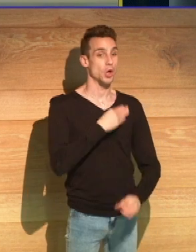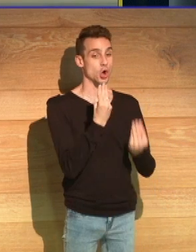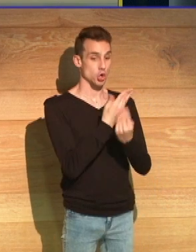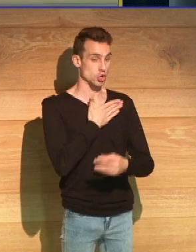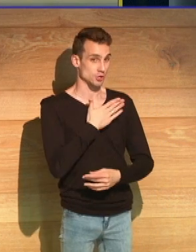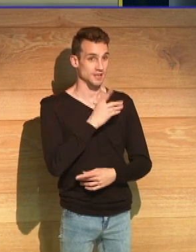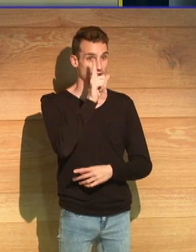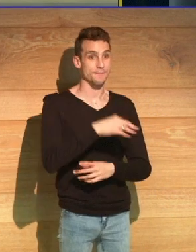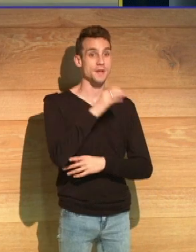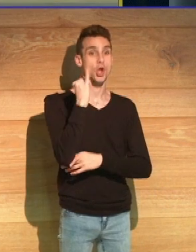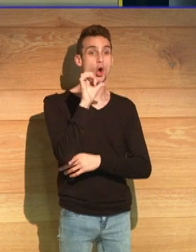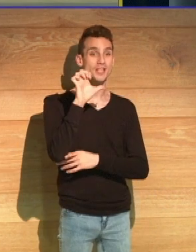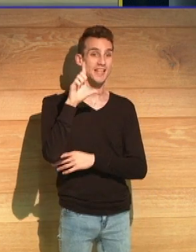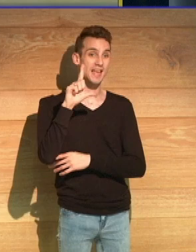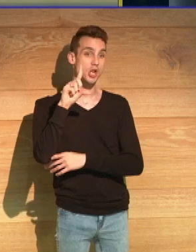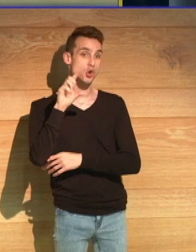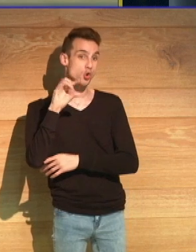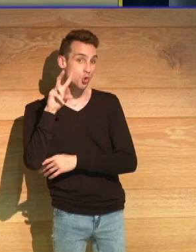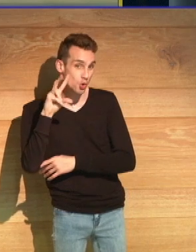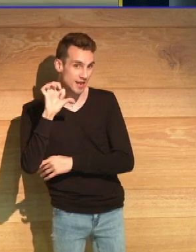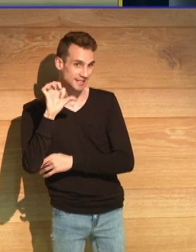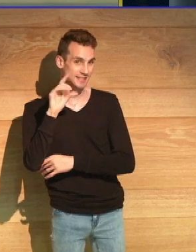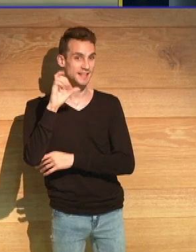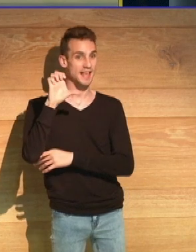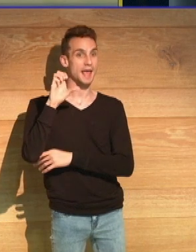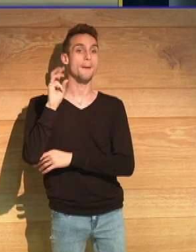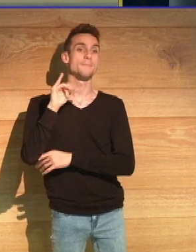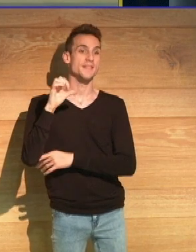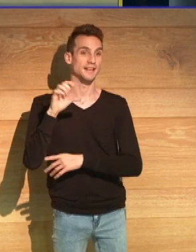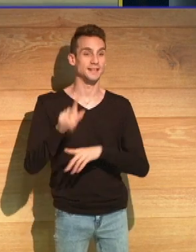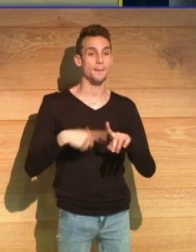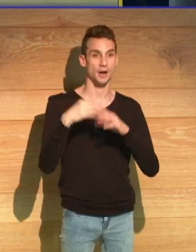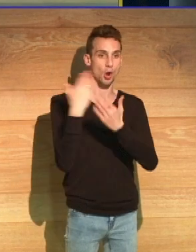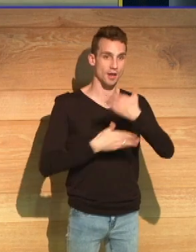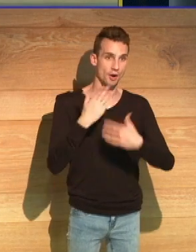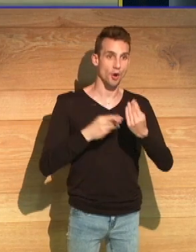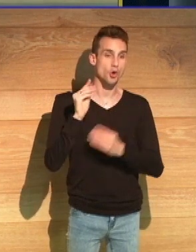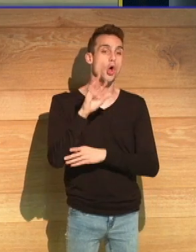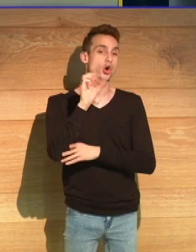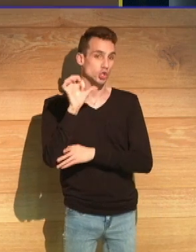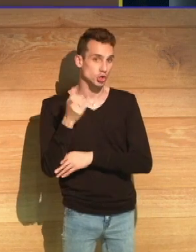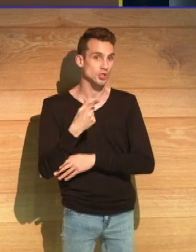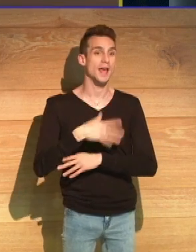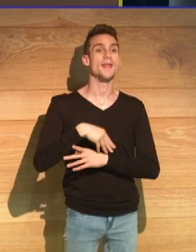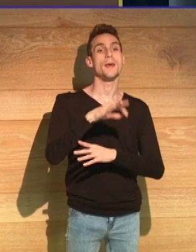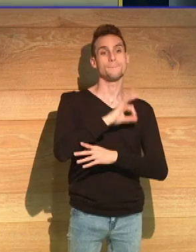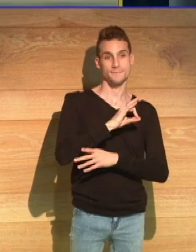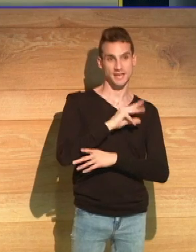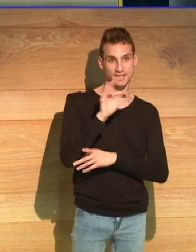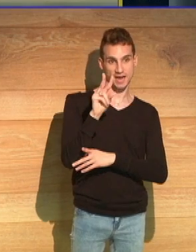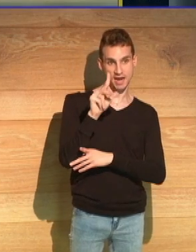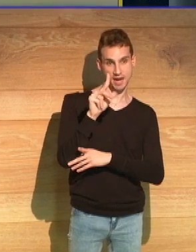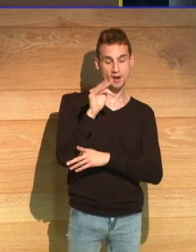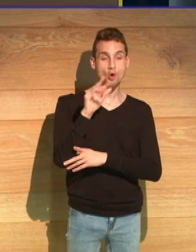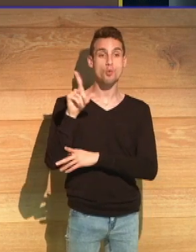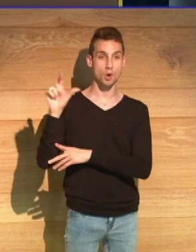está José Luis de Vicente, co-comisario junto a Rosa Pera de la exposición sobre Buckminster Fuller. Además de comisario, José